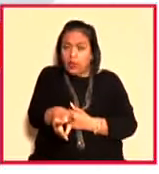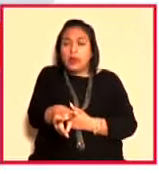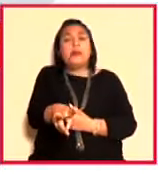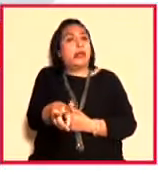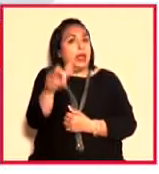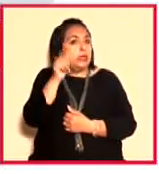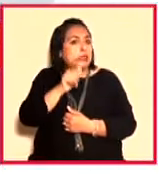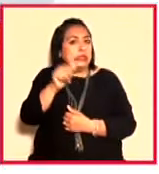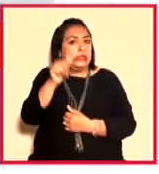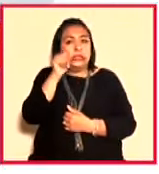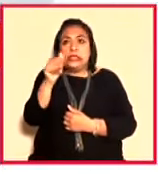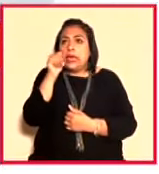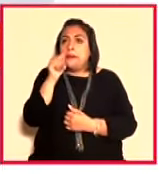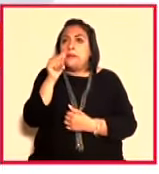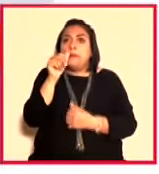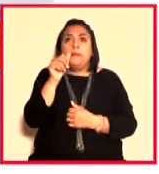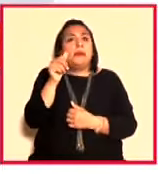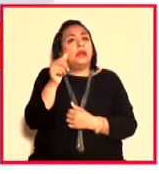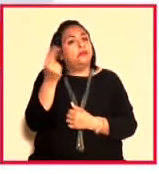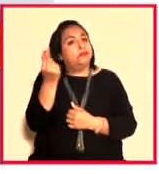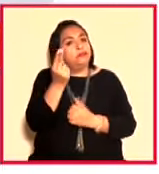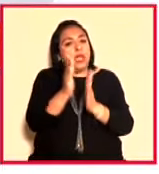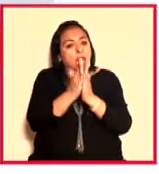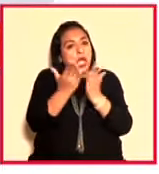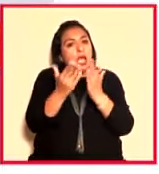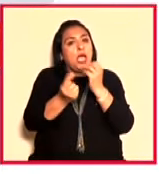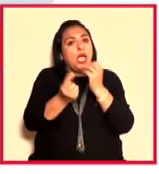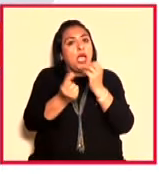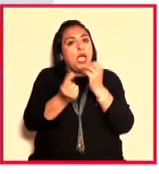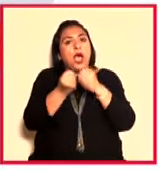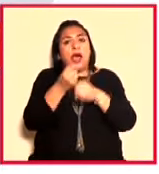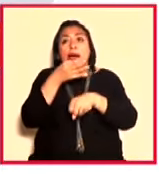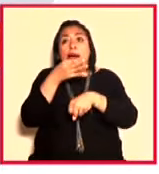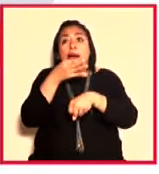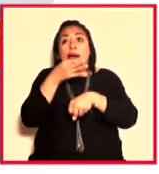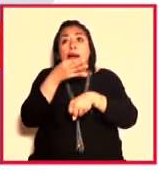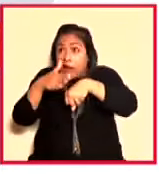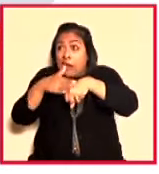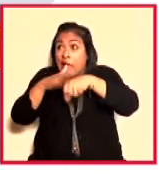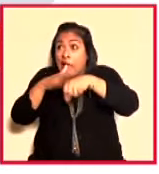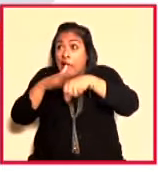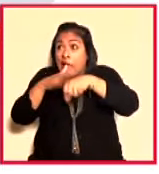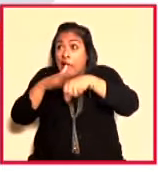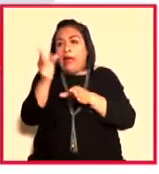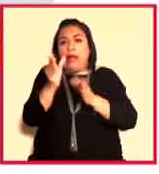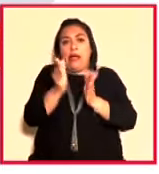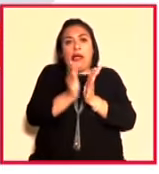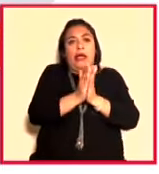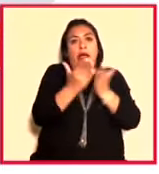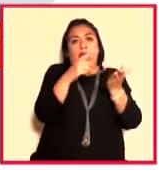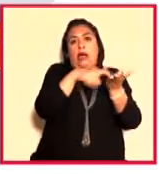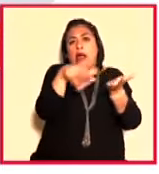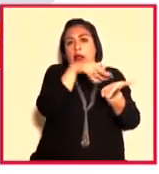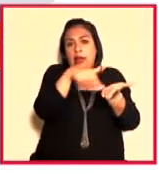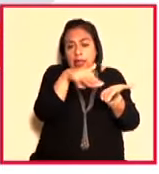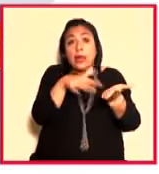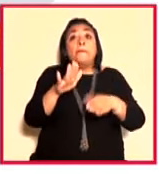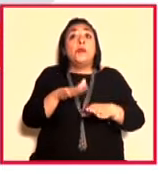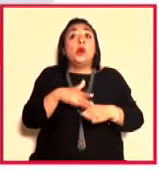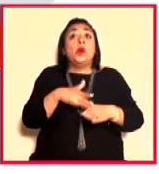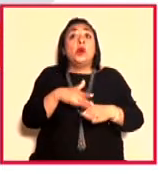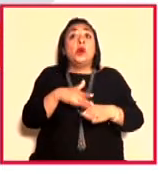un indispensable para leer año con año. Se anuncia en cuanto lo tengamos en nuestras manos a leerlo porque se trata